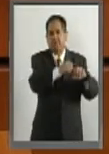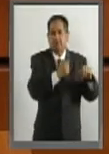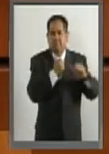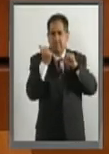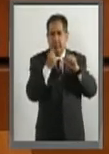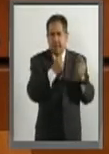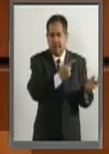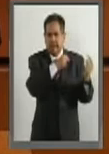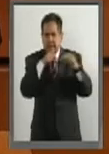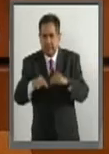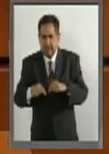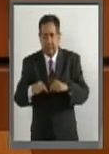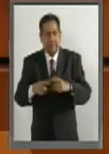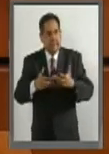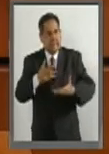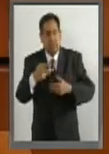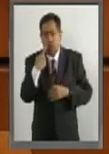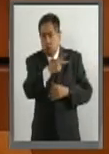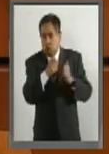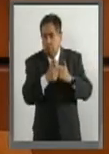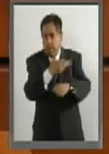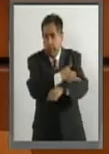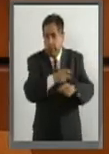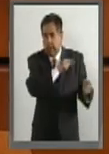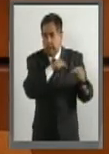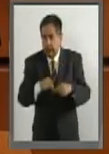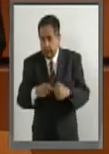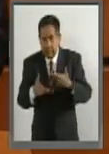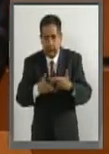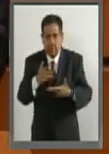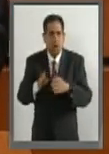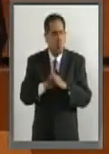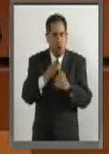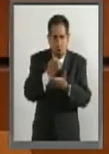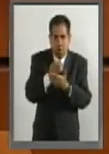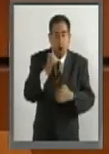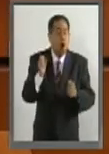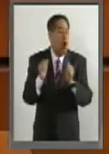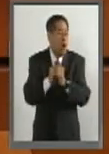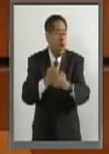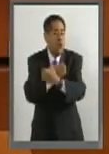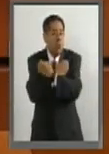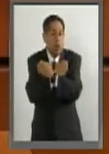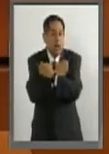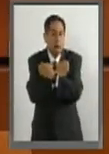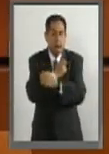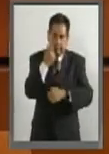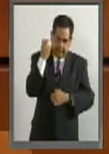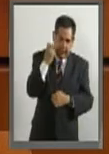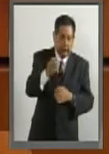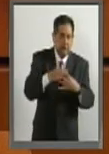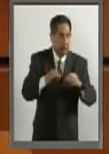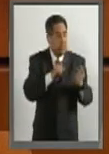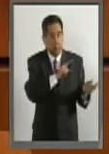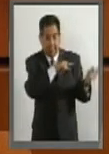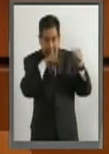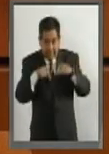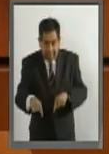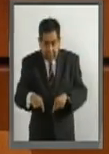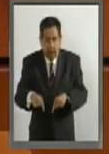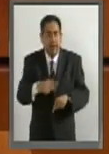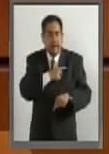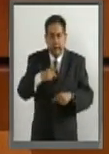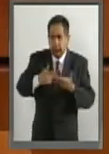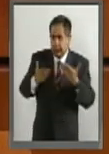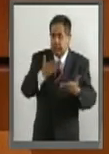otros tantos connacionales y sus familias. Desde la economía hasta la educación, este retorno de connacionales implica que